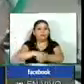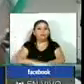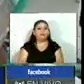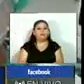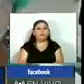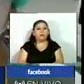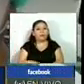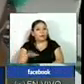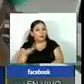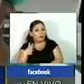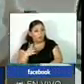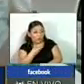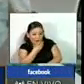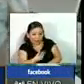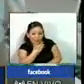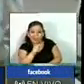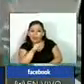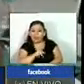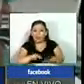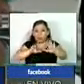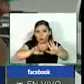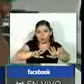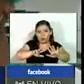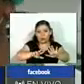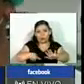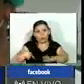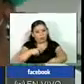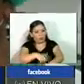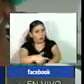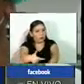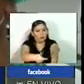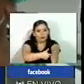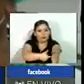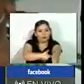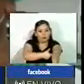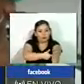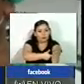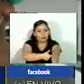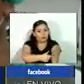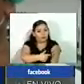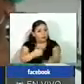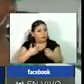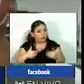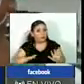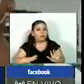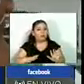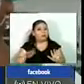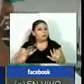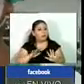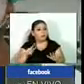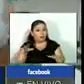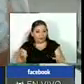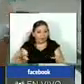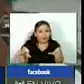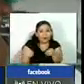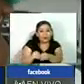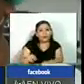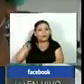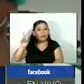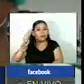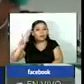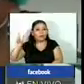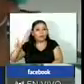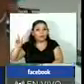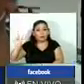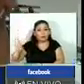En promedio estuvieron 8 días. Todos son de servicios de hospitalización, salieron avante. Con esto sumamos la cantidad de